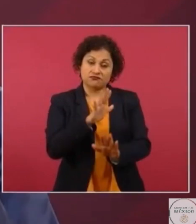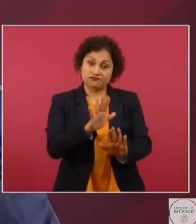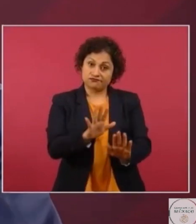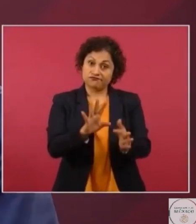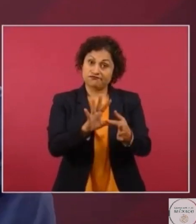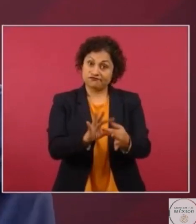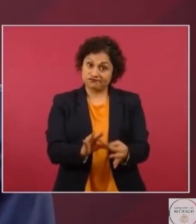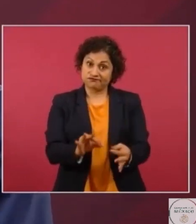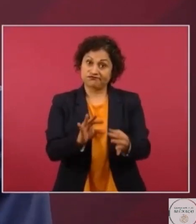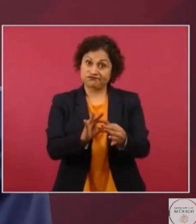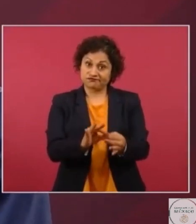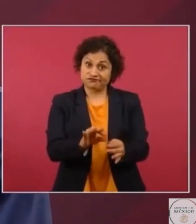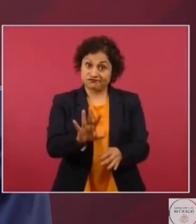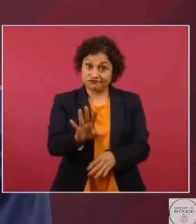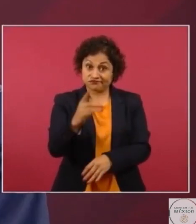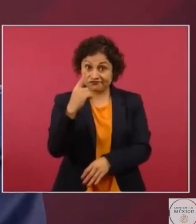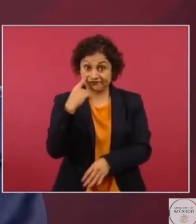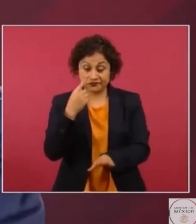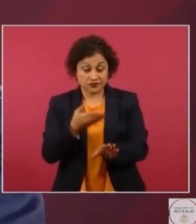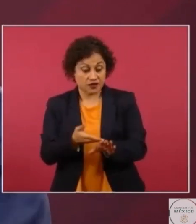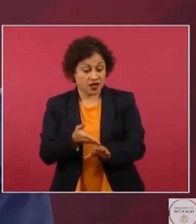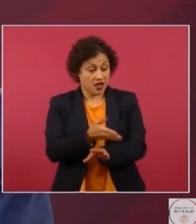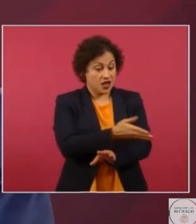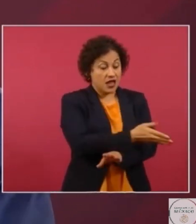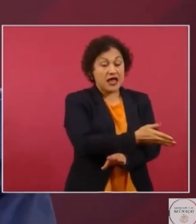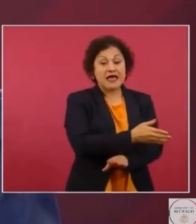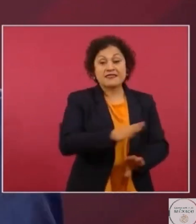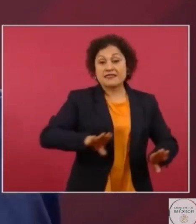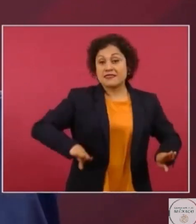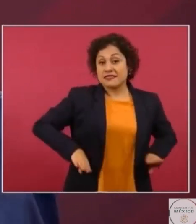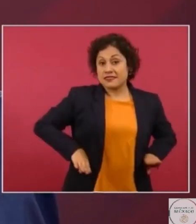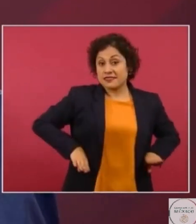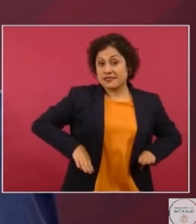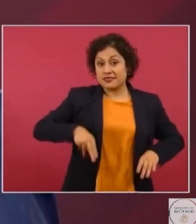el salario perdió en el periodo neoliberal